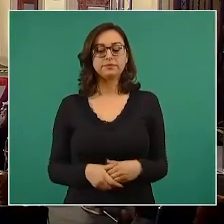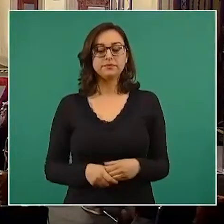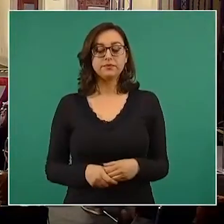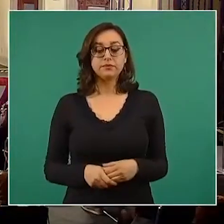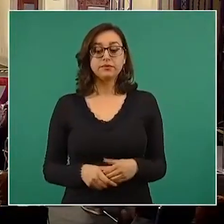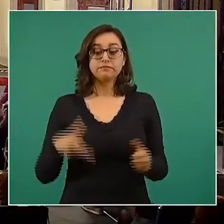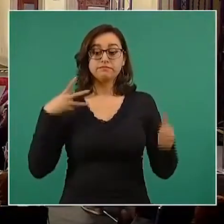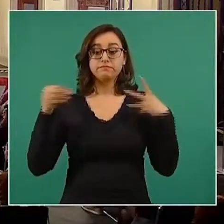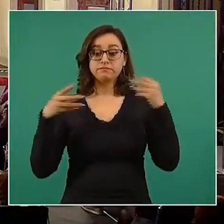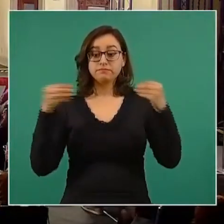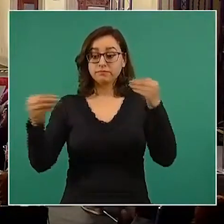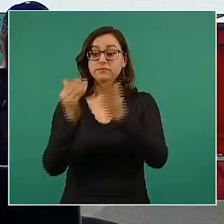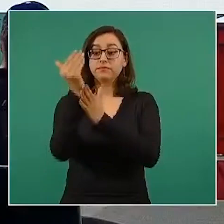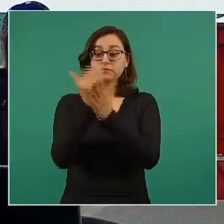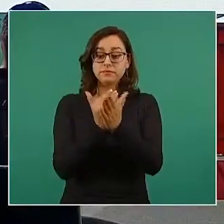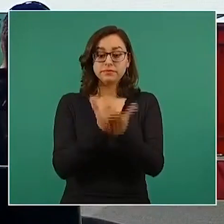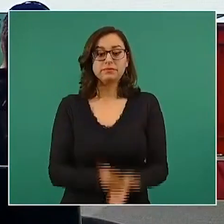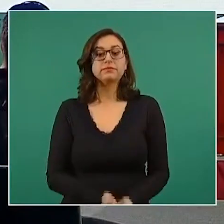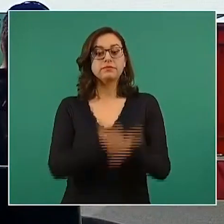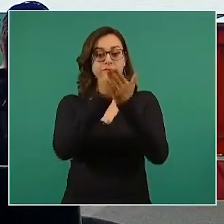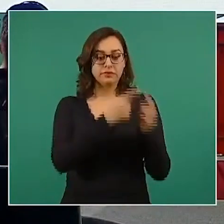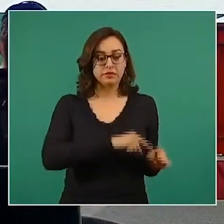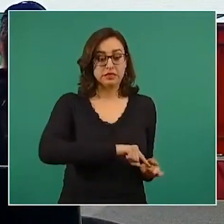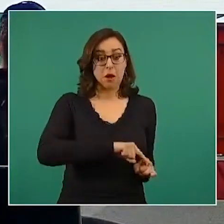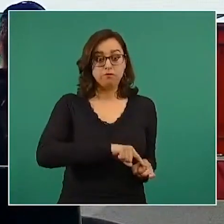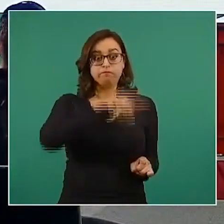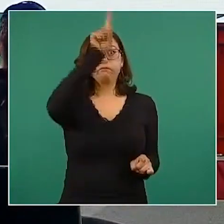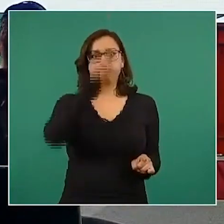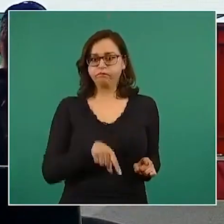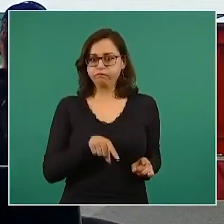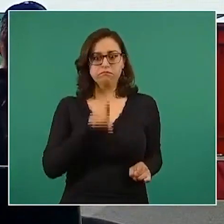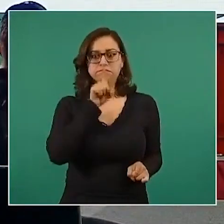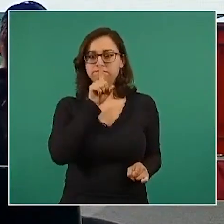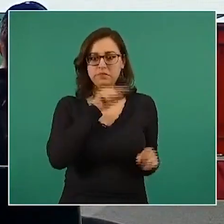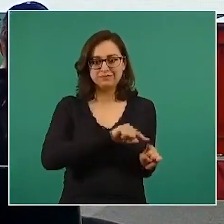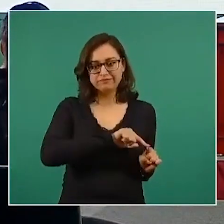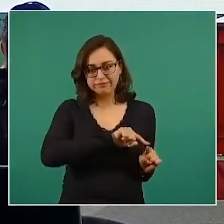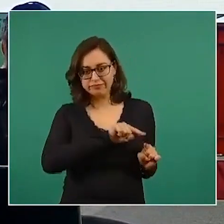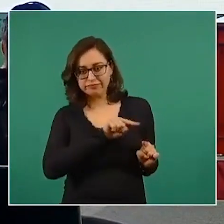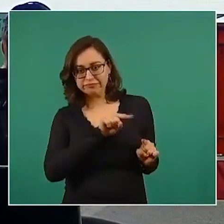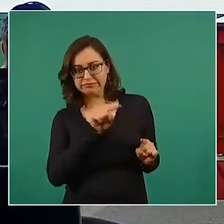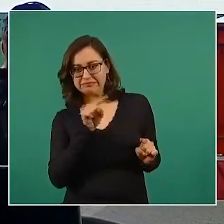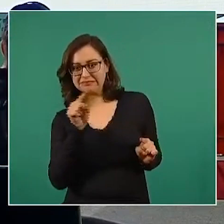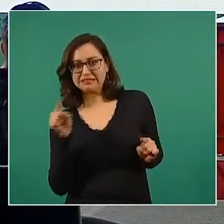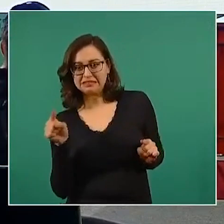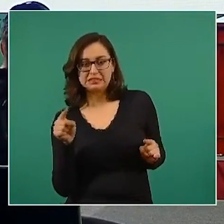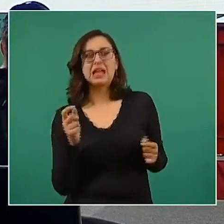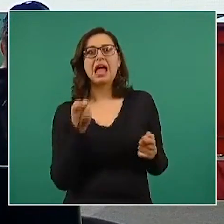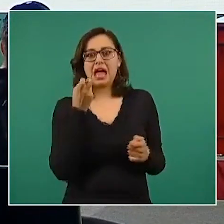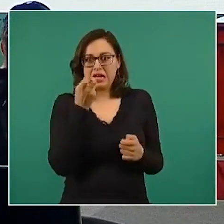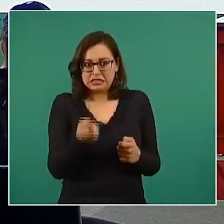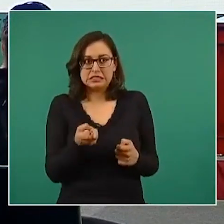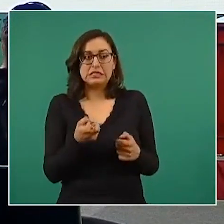Lograr esta mitigación nos permitió aplanar la curva, nos permitió ganar tiempo, nos permitió reducir el número absoluto de